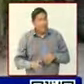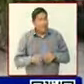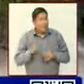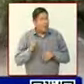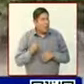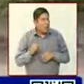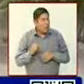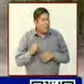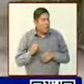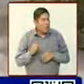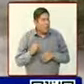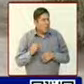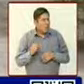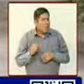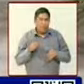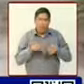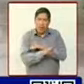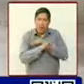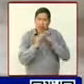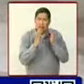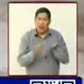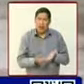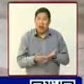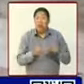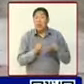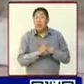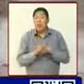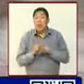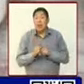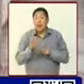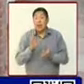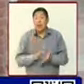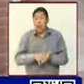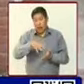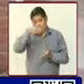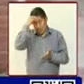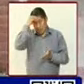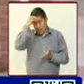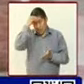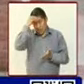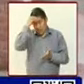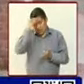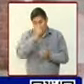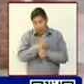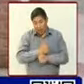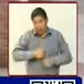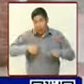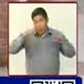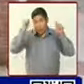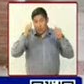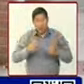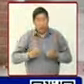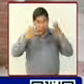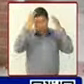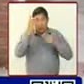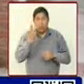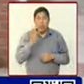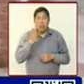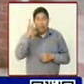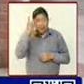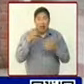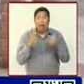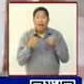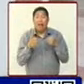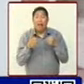no solamente van a entrar al colegio, sino también que aprenden qué es la autonomía. Y muchos padres de familia se quedan